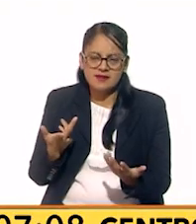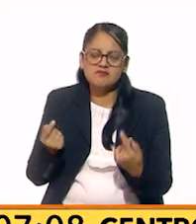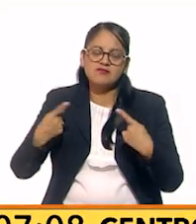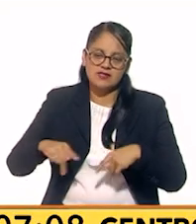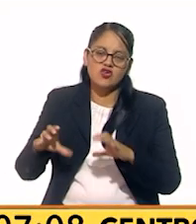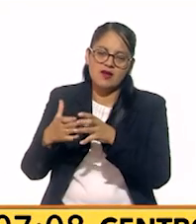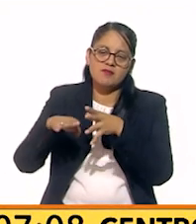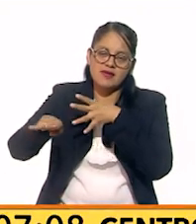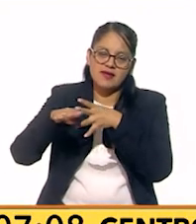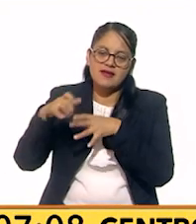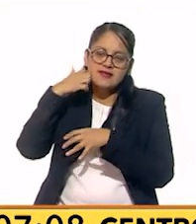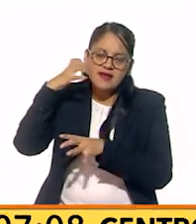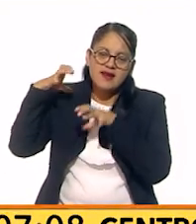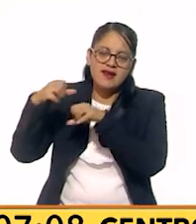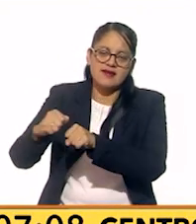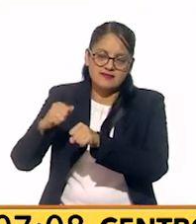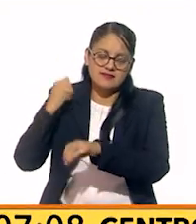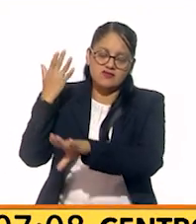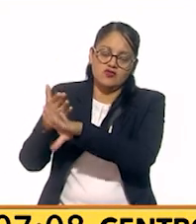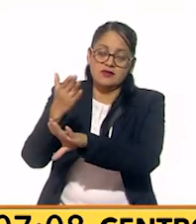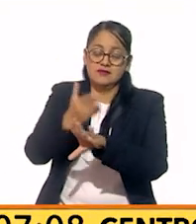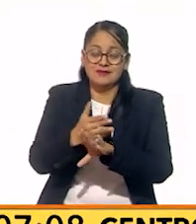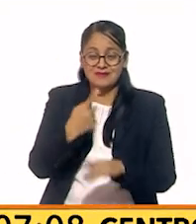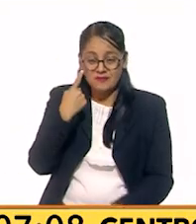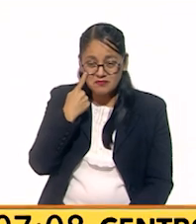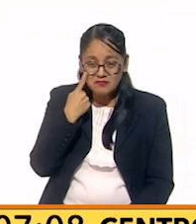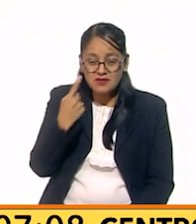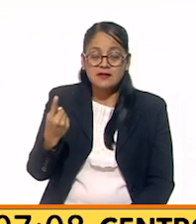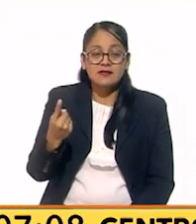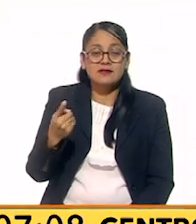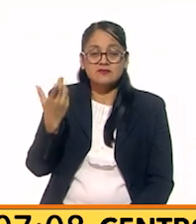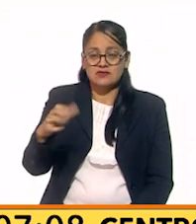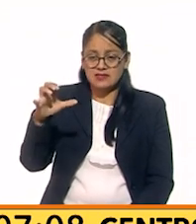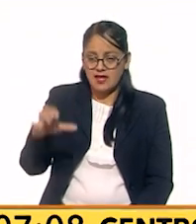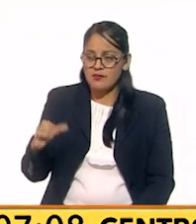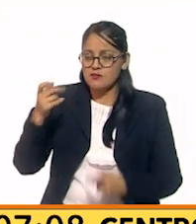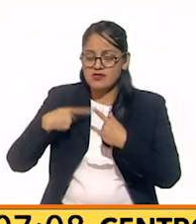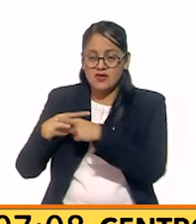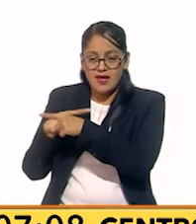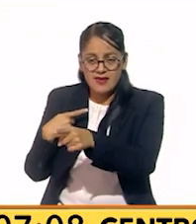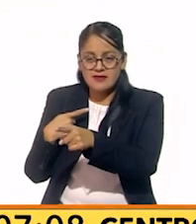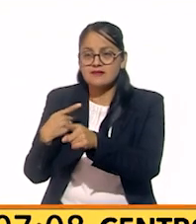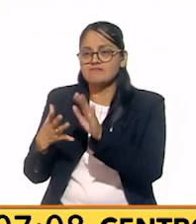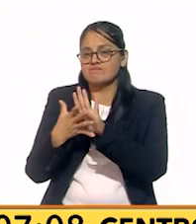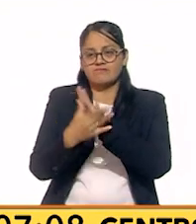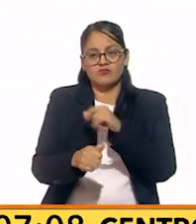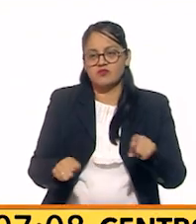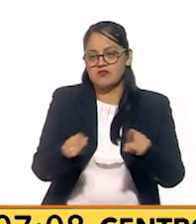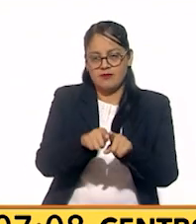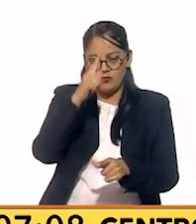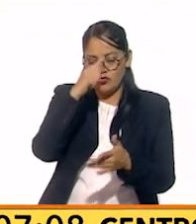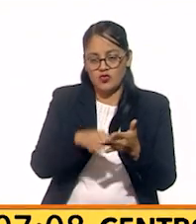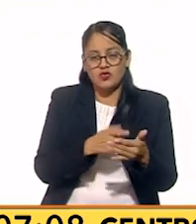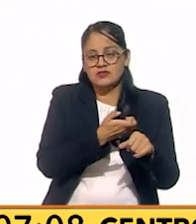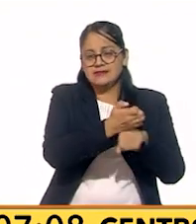la comunidad migrante. Y la resistencia es que se ha oído en Chicago va a tener que ser replicada por todas